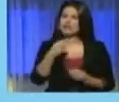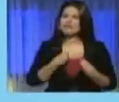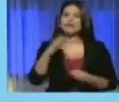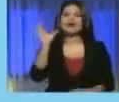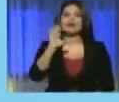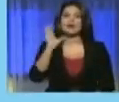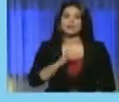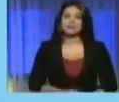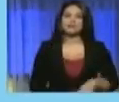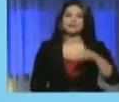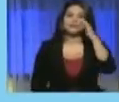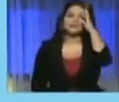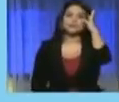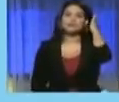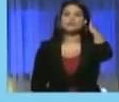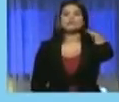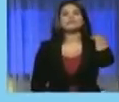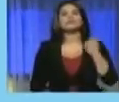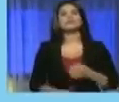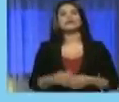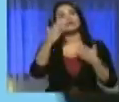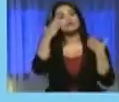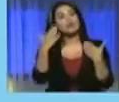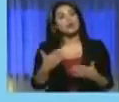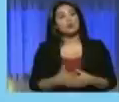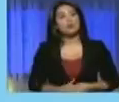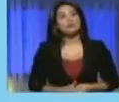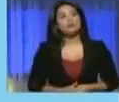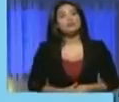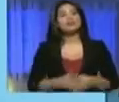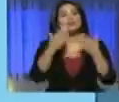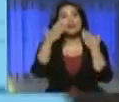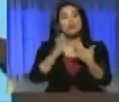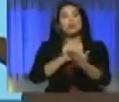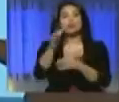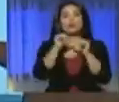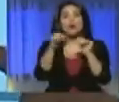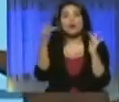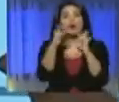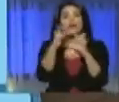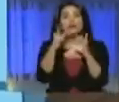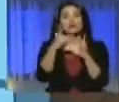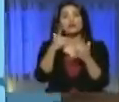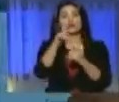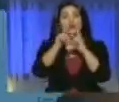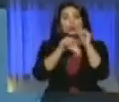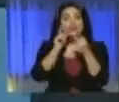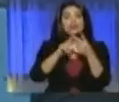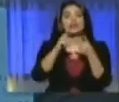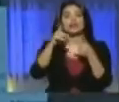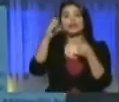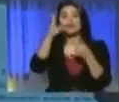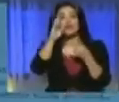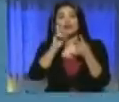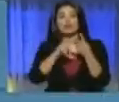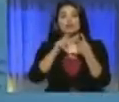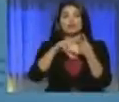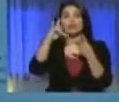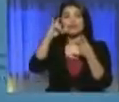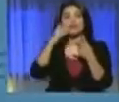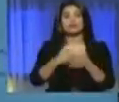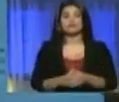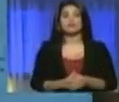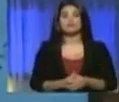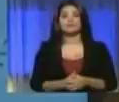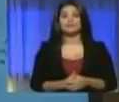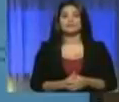Caracas. Bueno. Les mandamos un saludo, sigamos conectados a las redes sociales y ahora vamos a